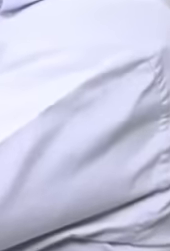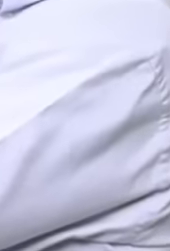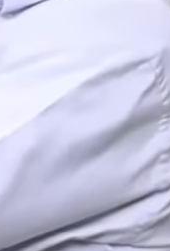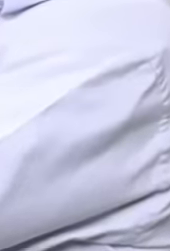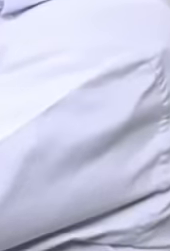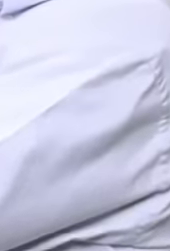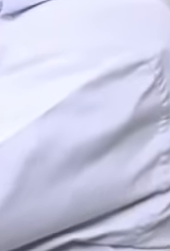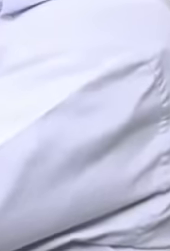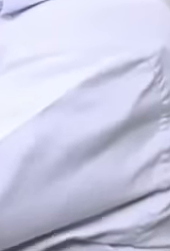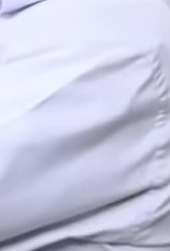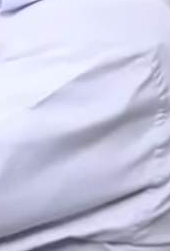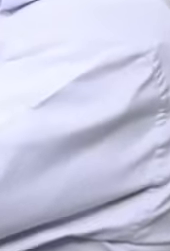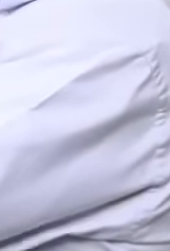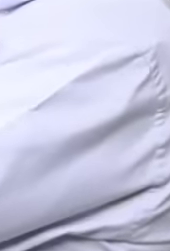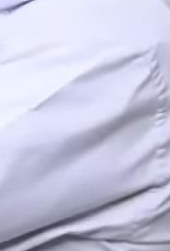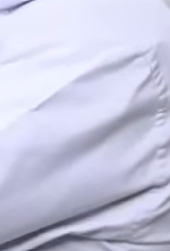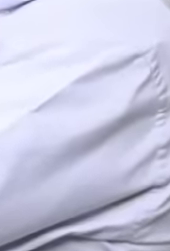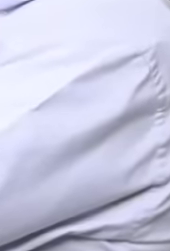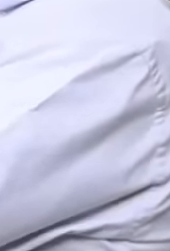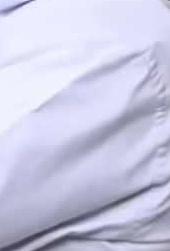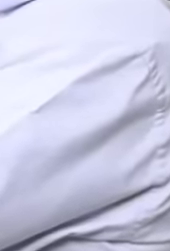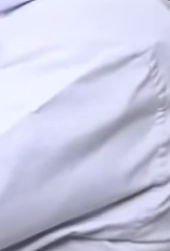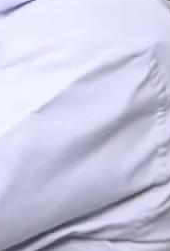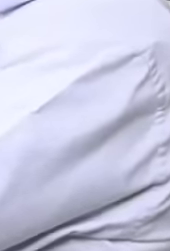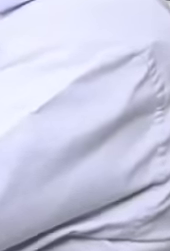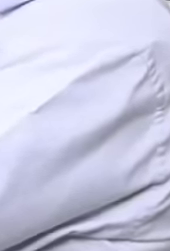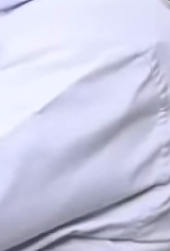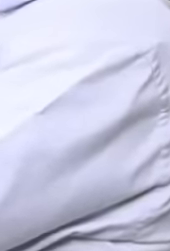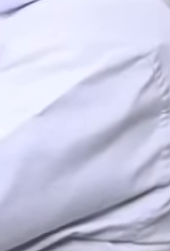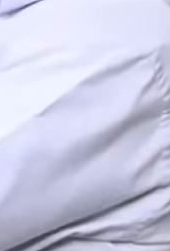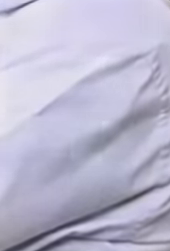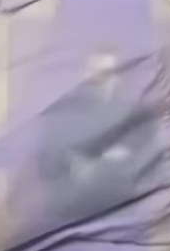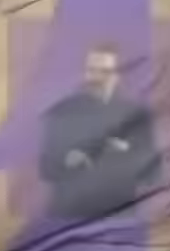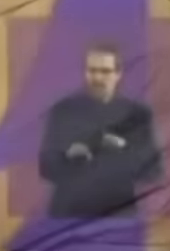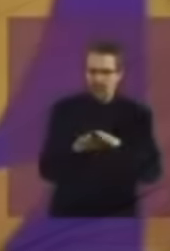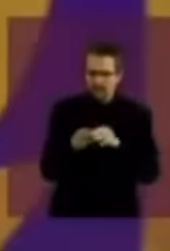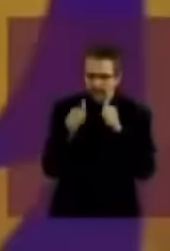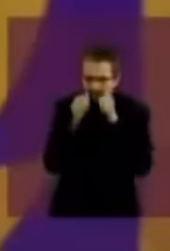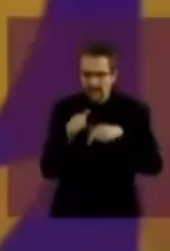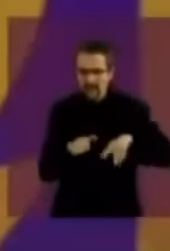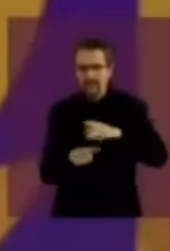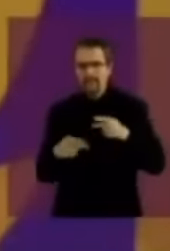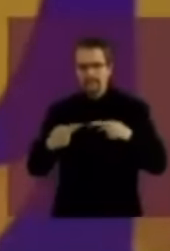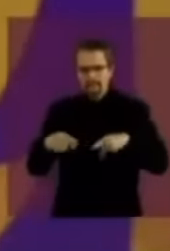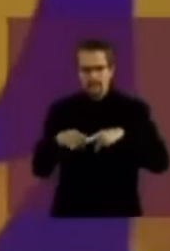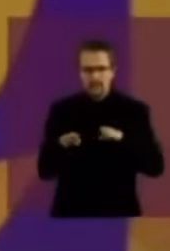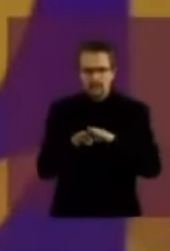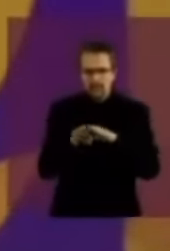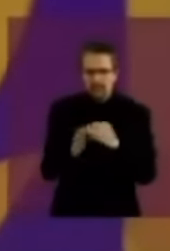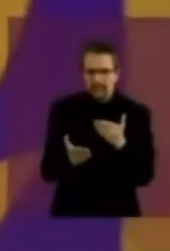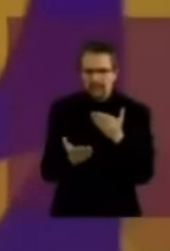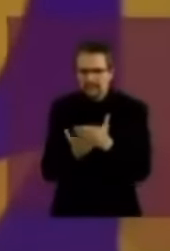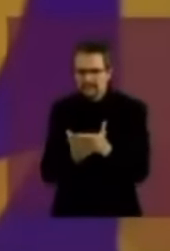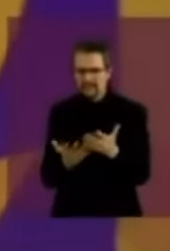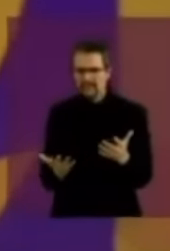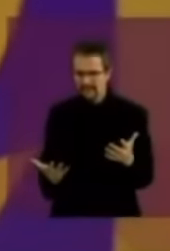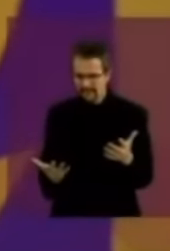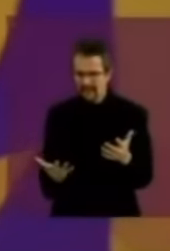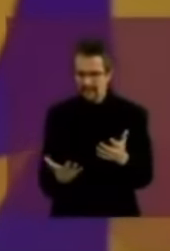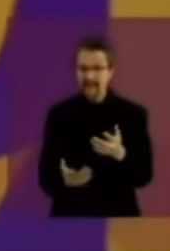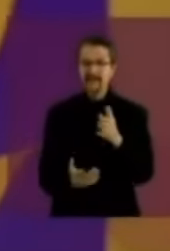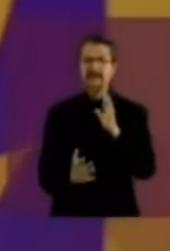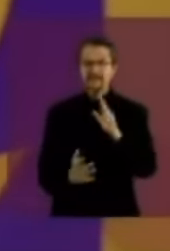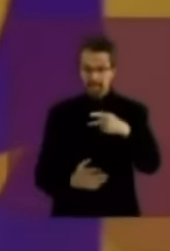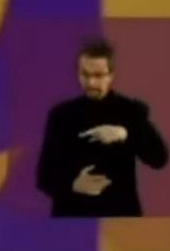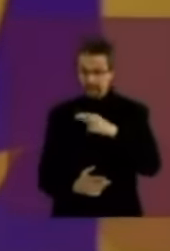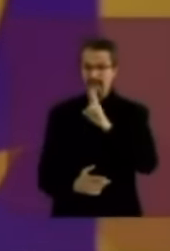que si Claudia Sheinbaum, con base en lo que ya tenía desde antes del debate, esa ventaja, que podría, si